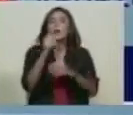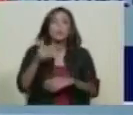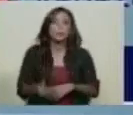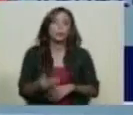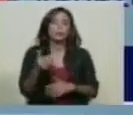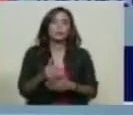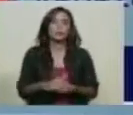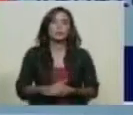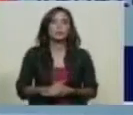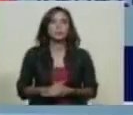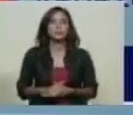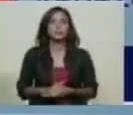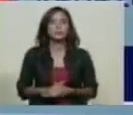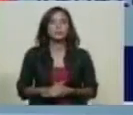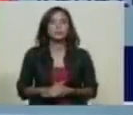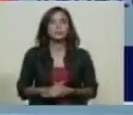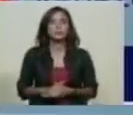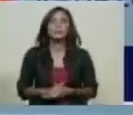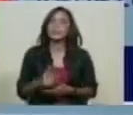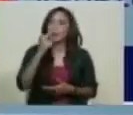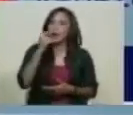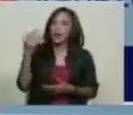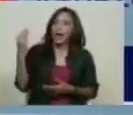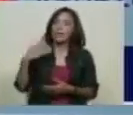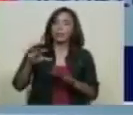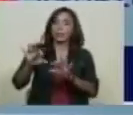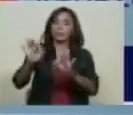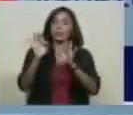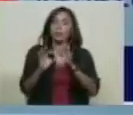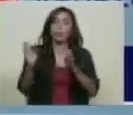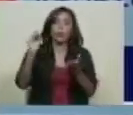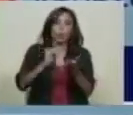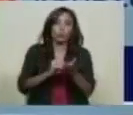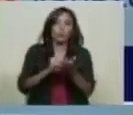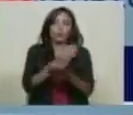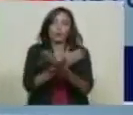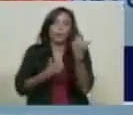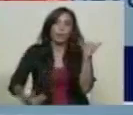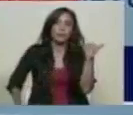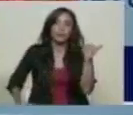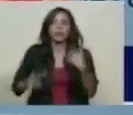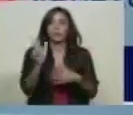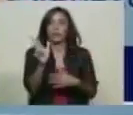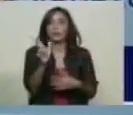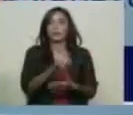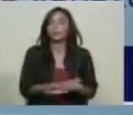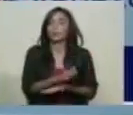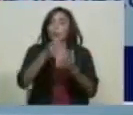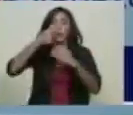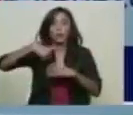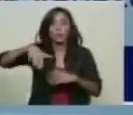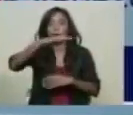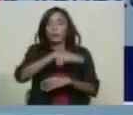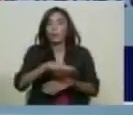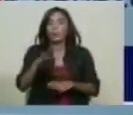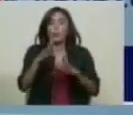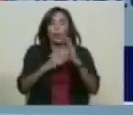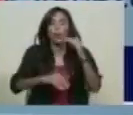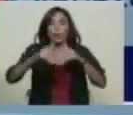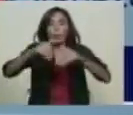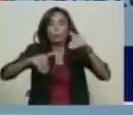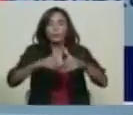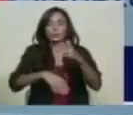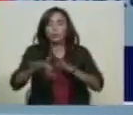fue reelecto como presidente del Partido Socialista Unido de Venezuela por aclamación de todas y todos los compañeros y